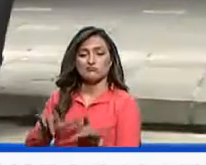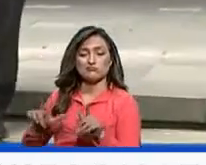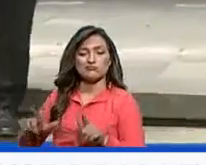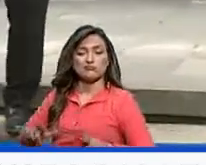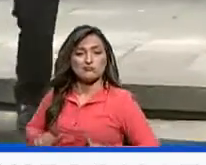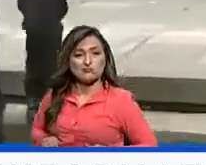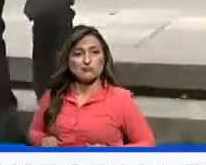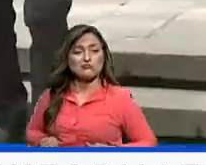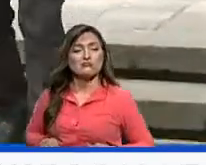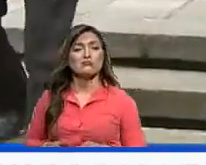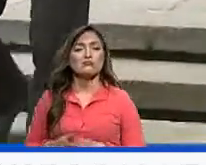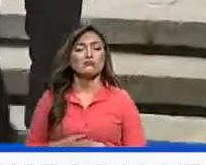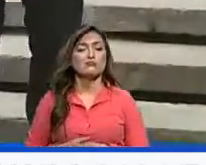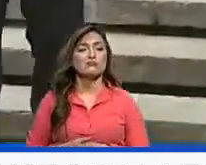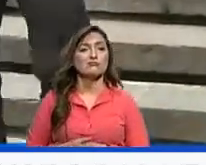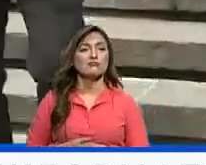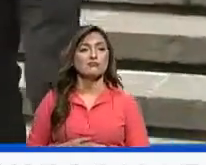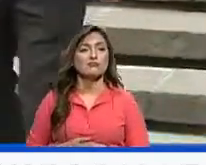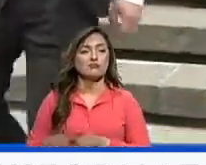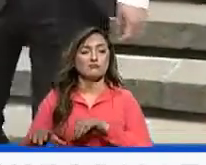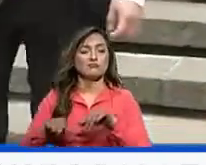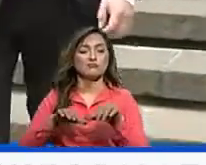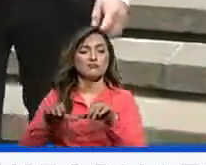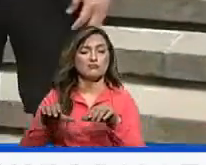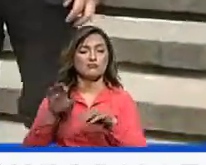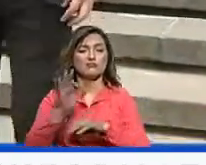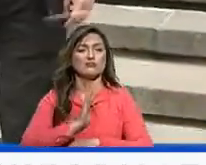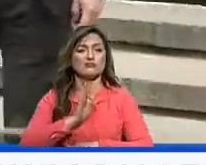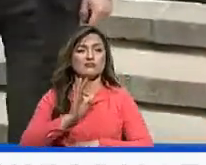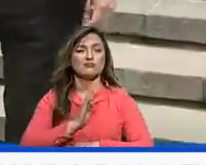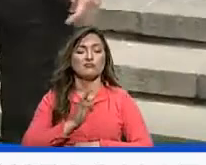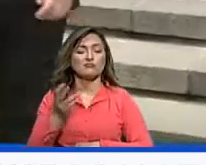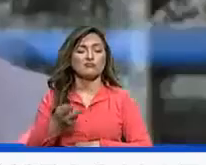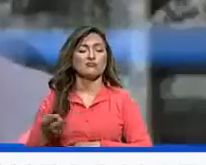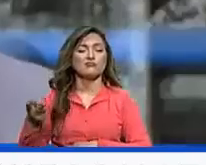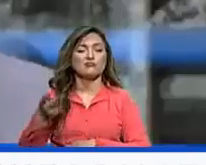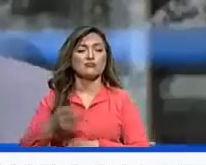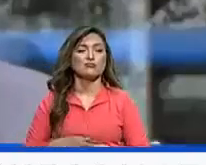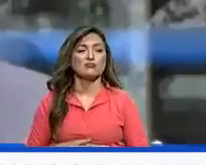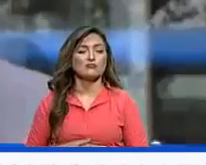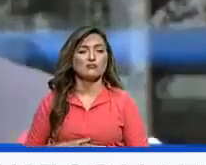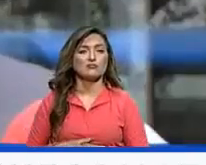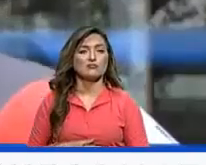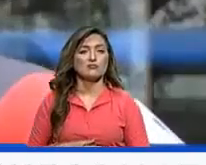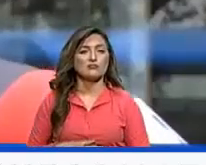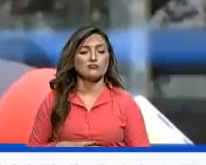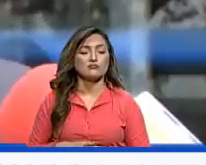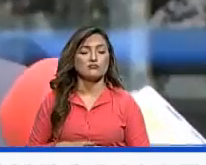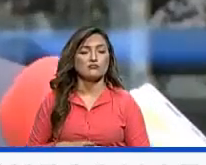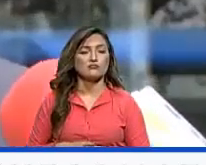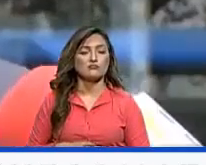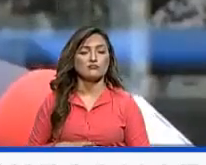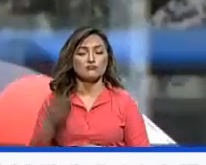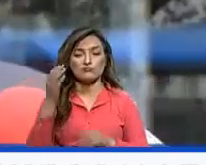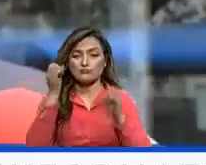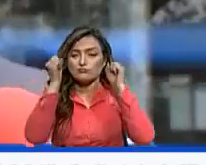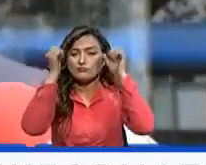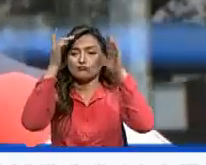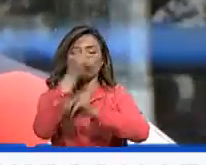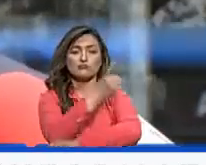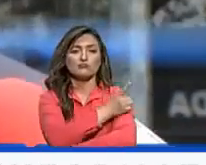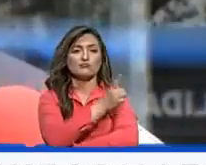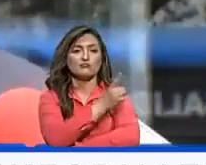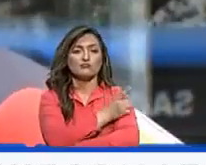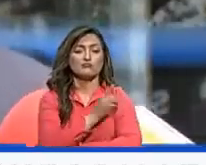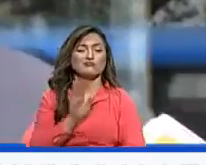de Salud, Jimena Abarca, como a la entonces coordinadora técnica, Linda Guamán. Doctor Jorge Yunda delegó